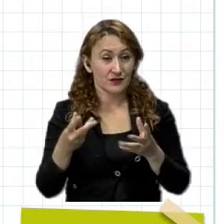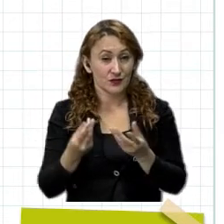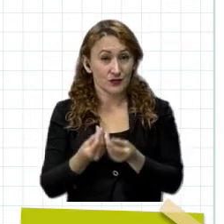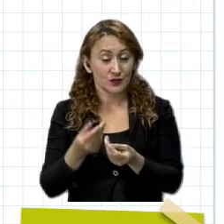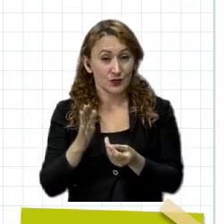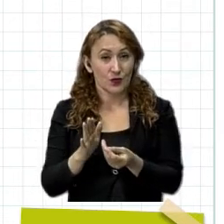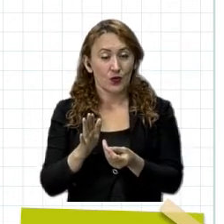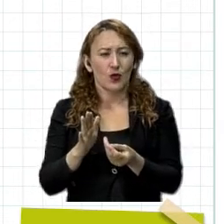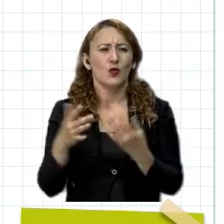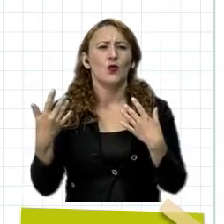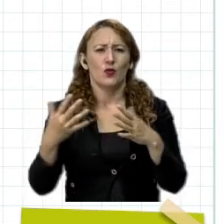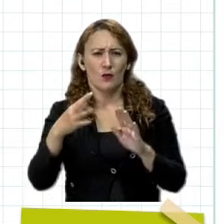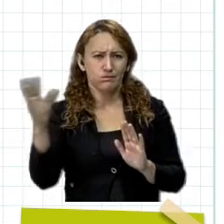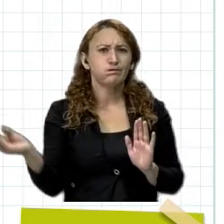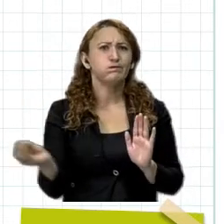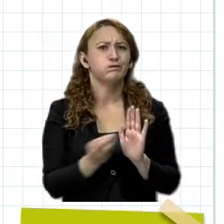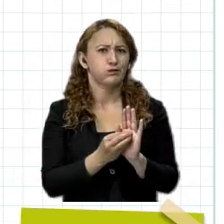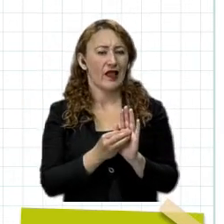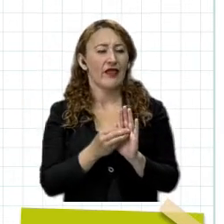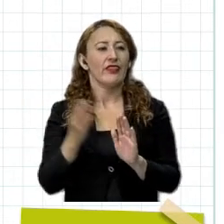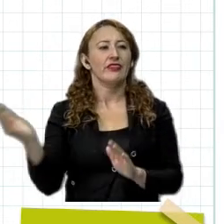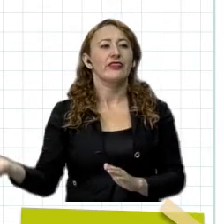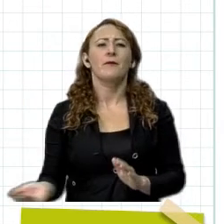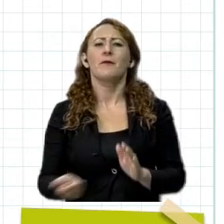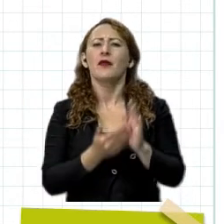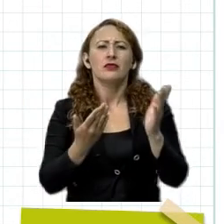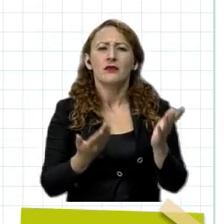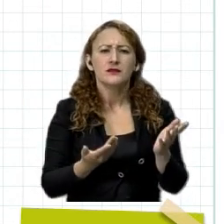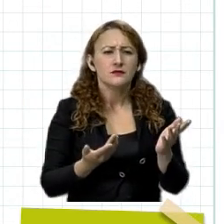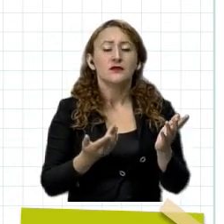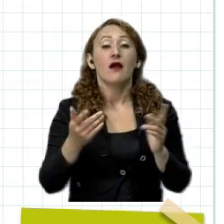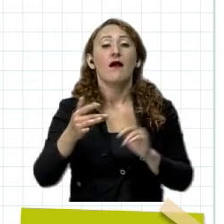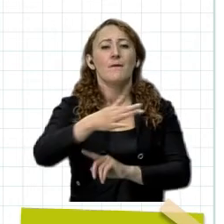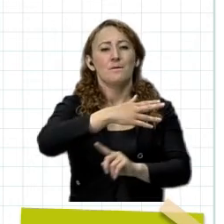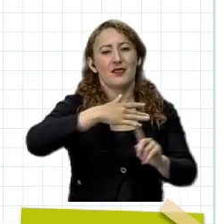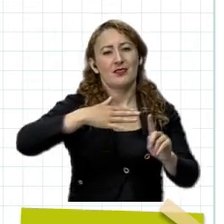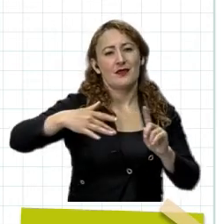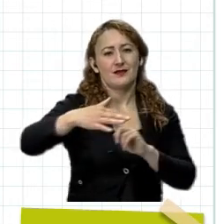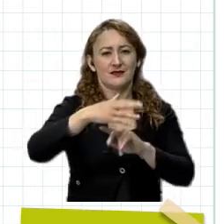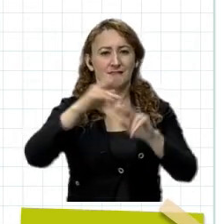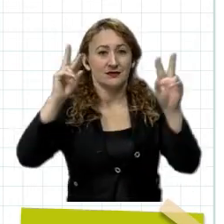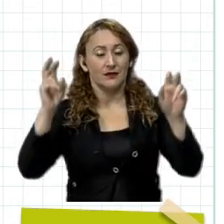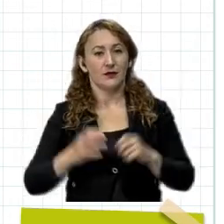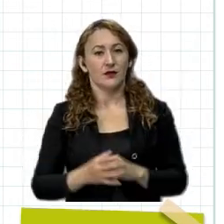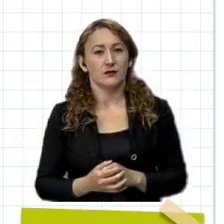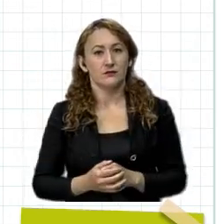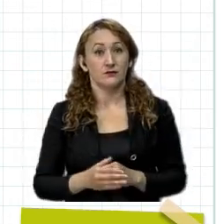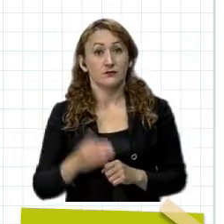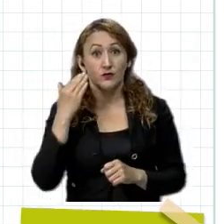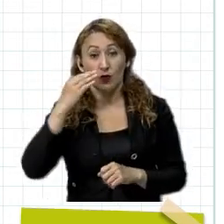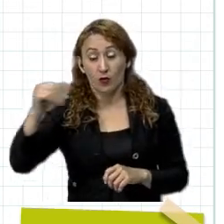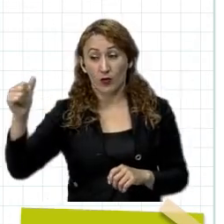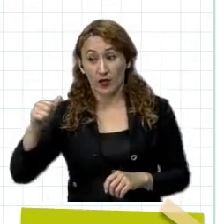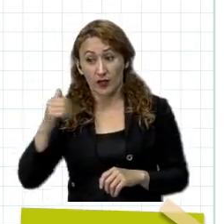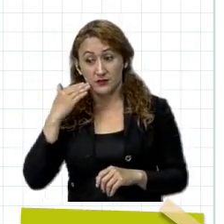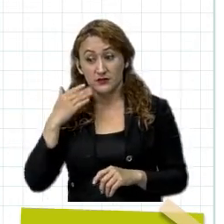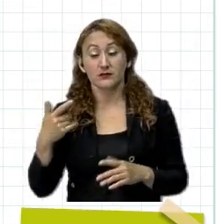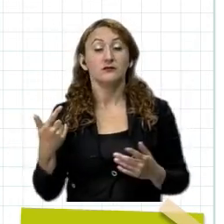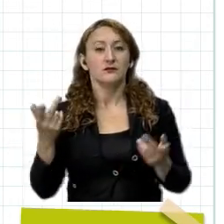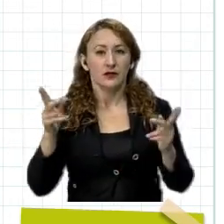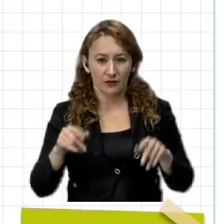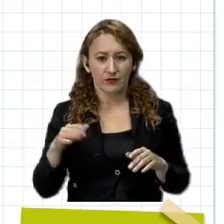adoptado muchas demandas del movimiento ambientalista. Y las mujeres feministas también hablan contra el